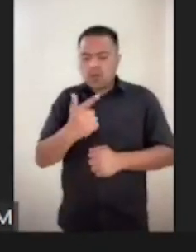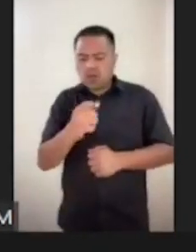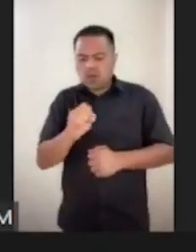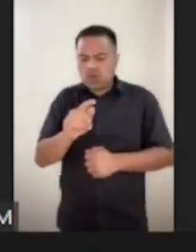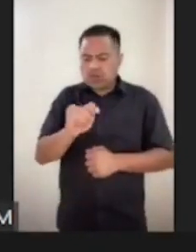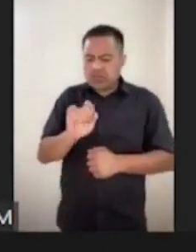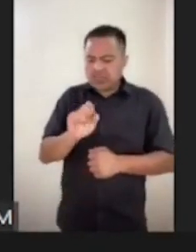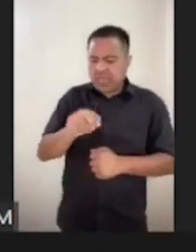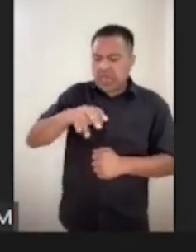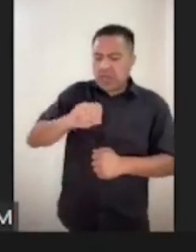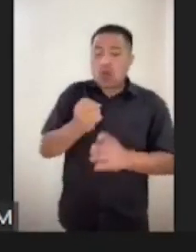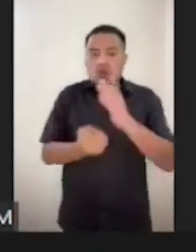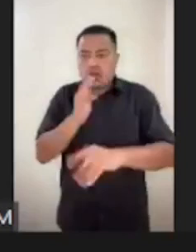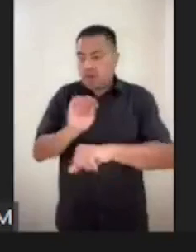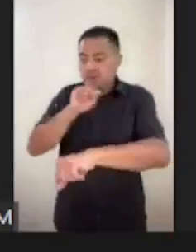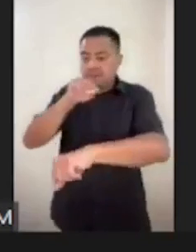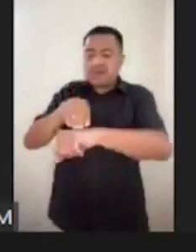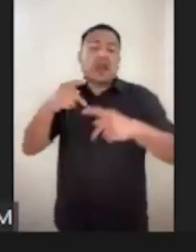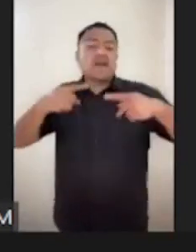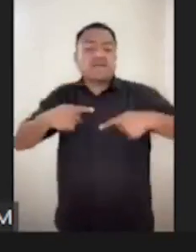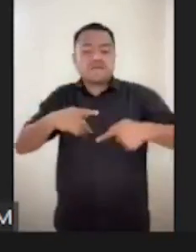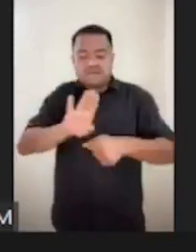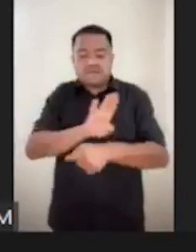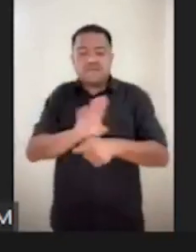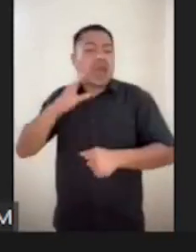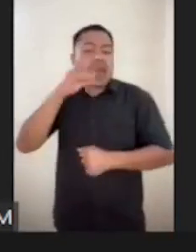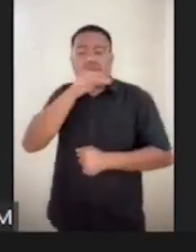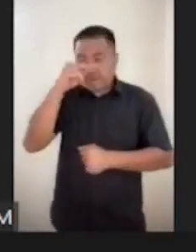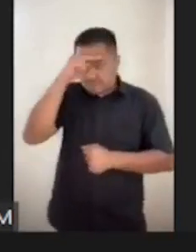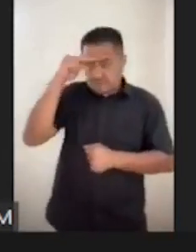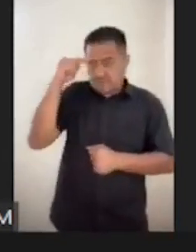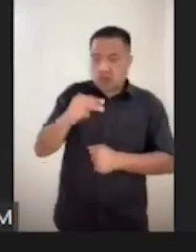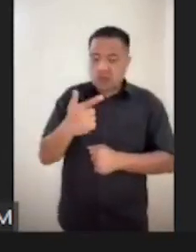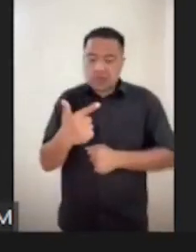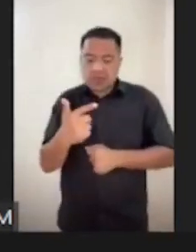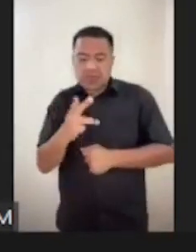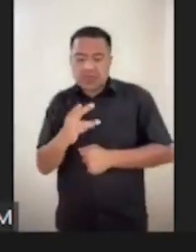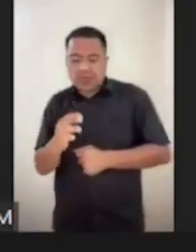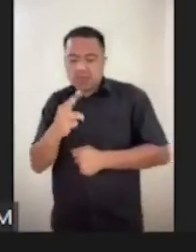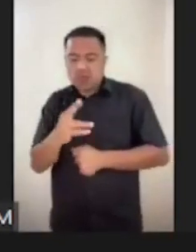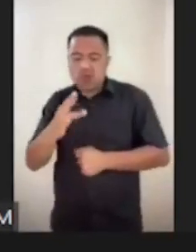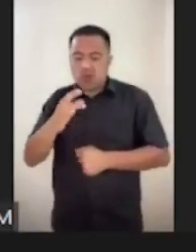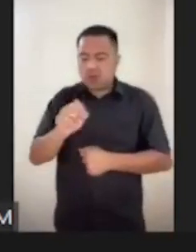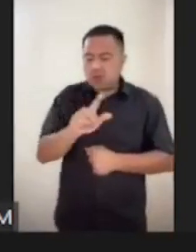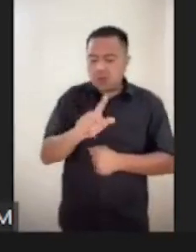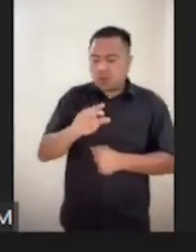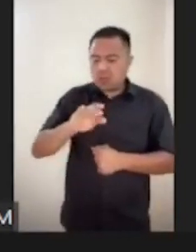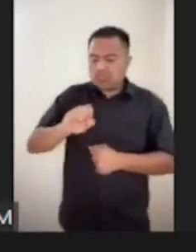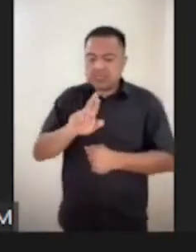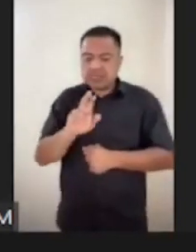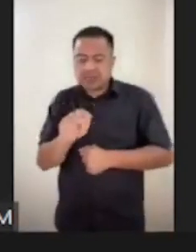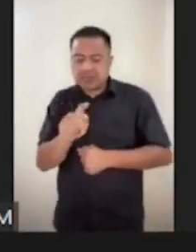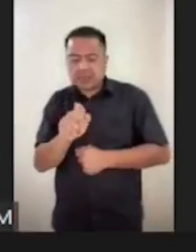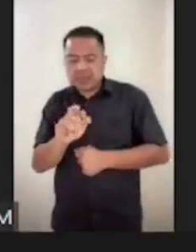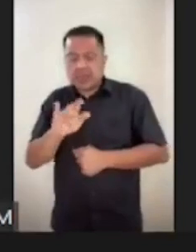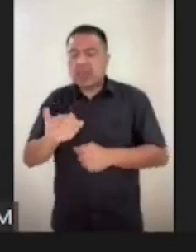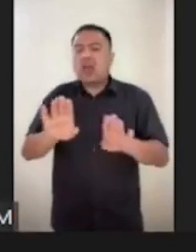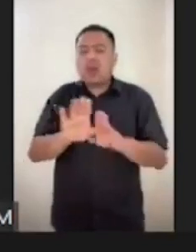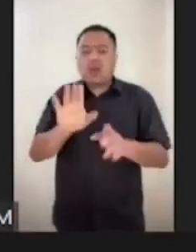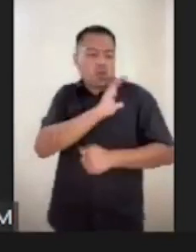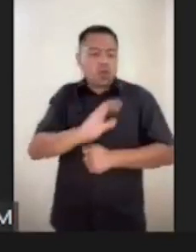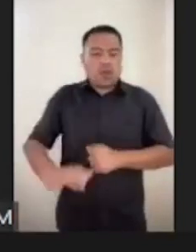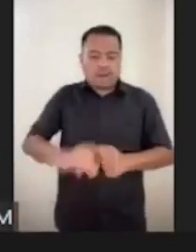nuevos nombramientos a favor de los ciudadanos afromexicanos Gregorio Zárate Bautista y Luis Rentería Montes como comisario propietario y